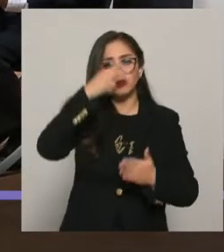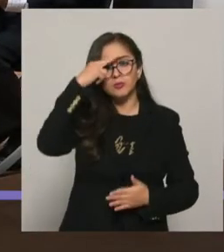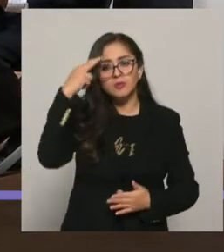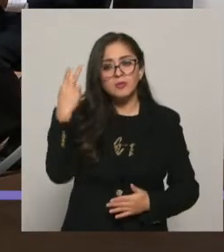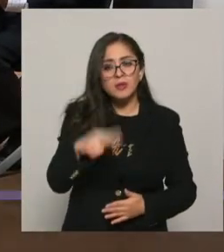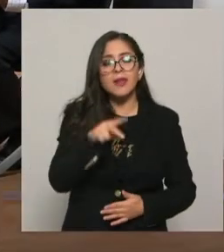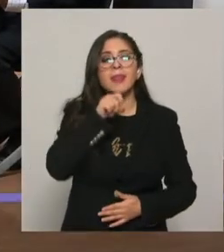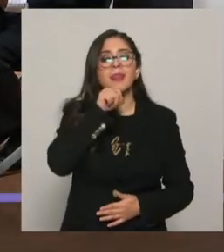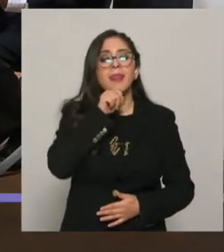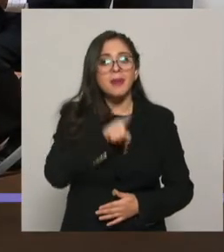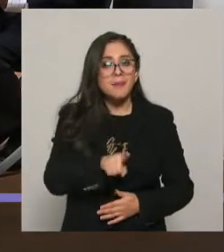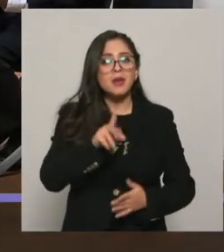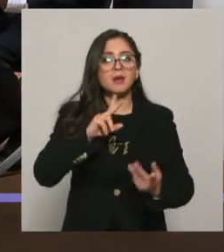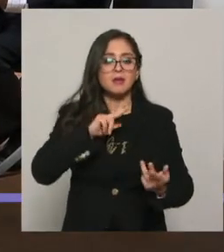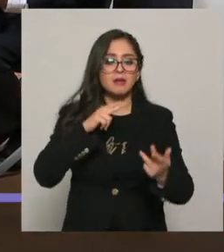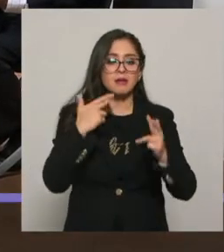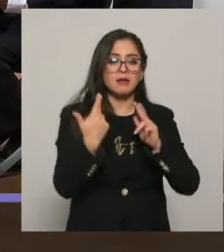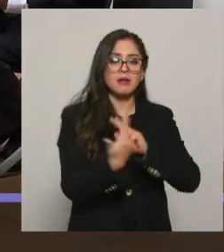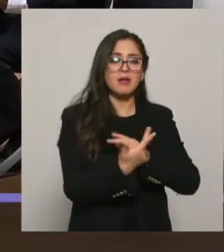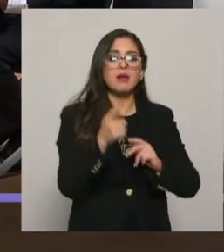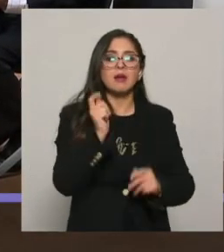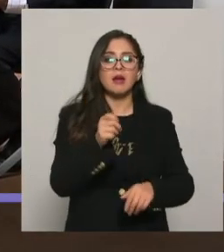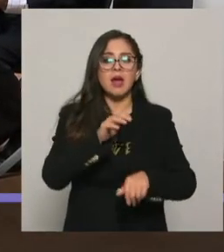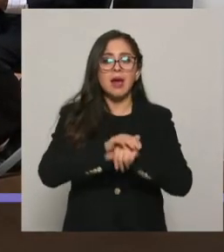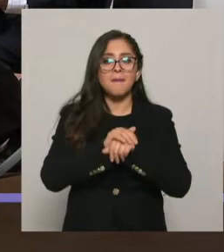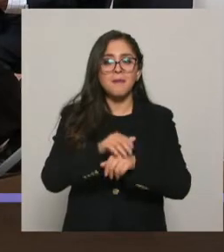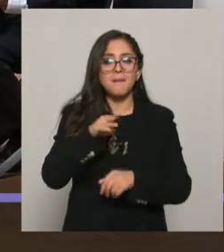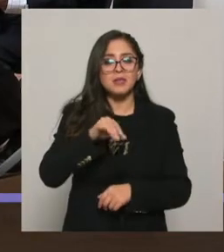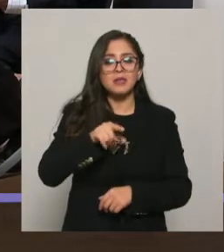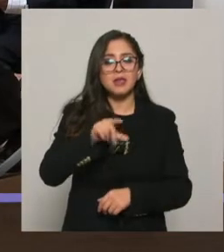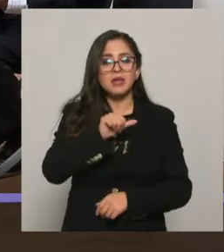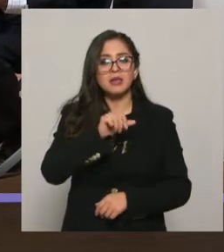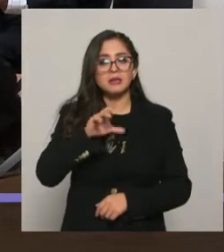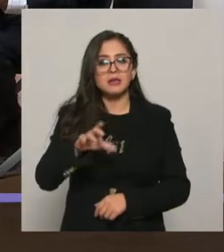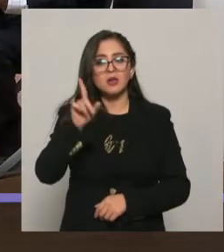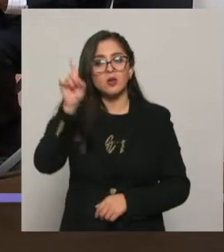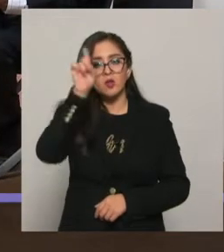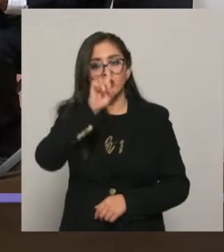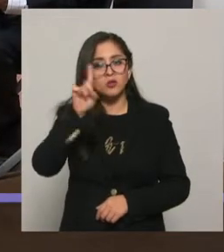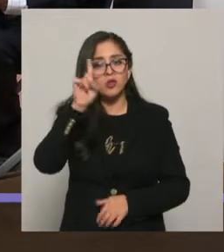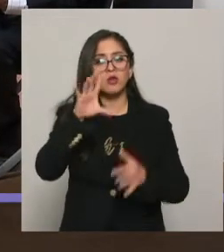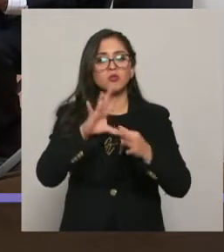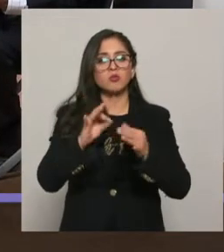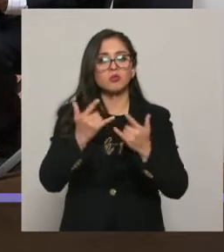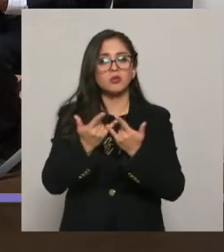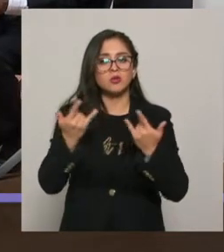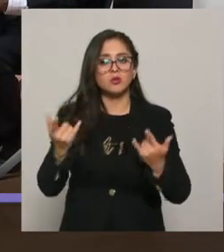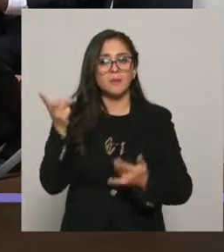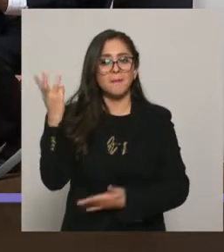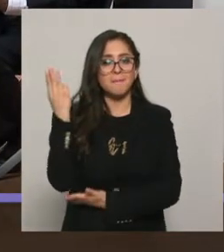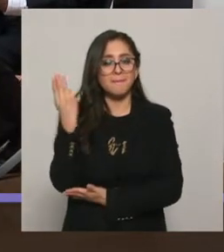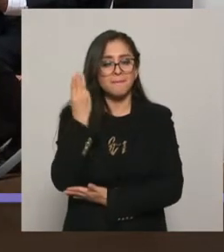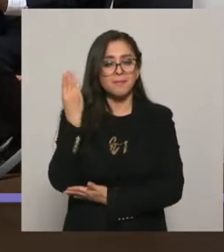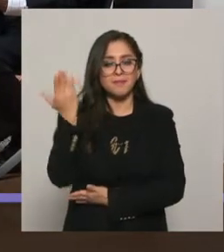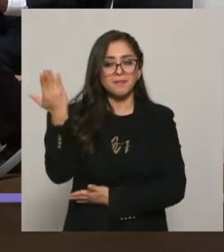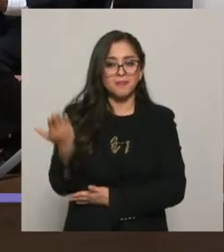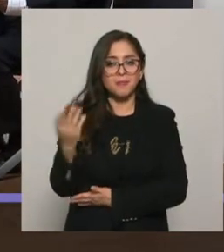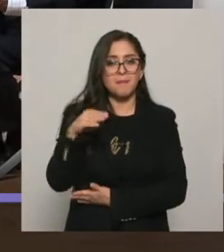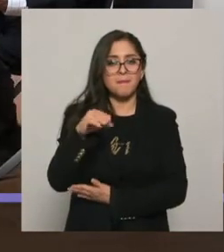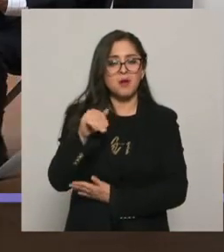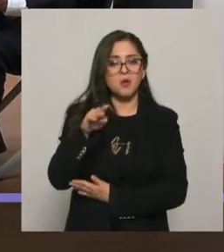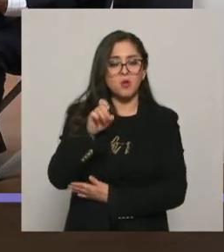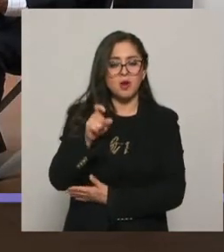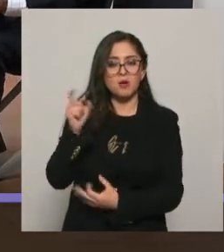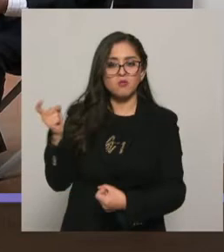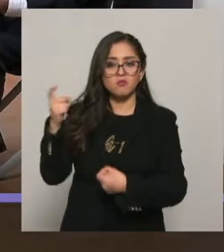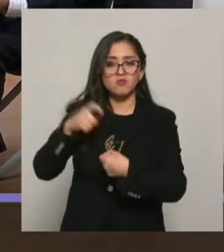también en la parte del reverso Amigos de Mixquic AC y el Consejo de la Crónica de Milpalta, que precisamente el maestro Manuel Garcés pertenece